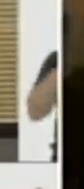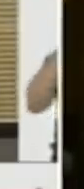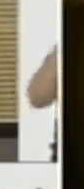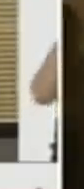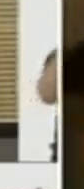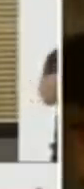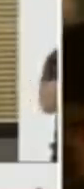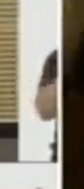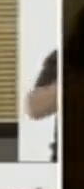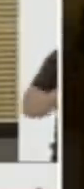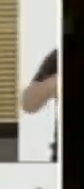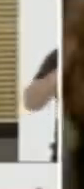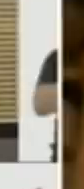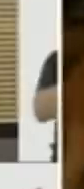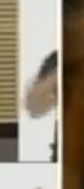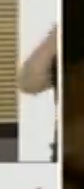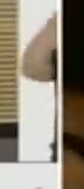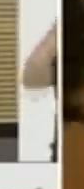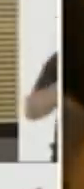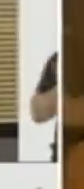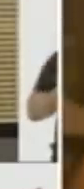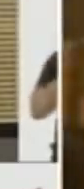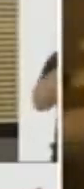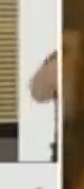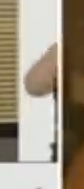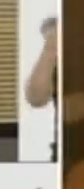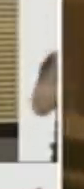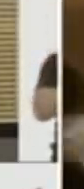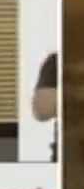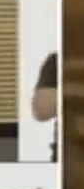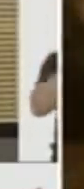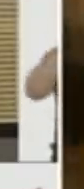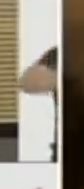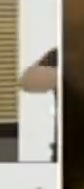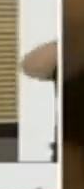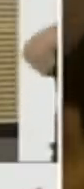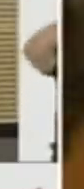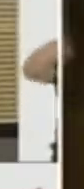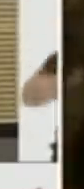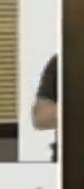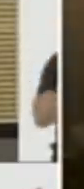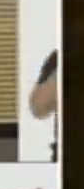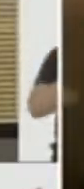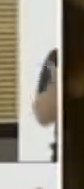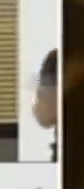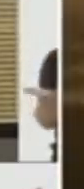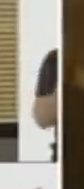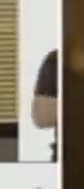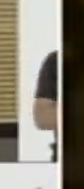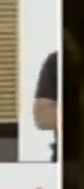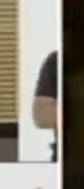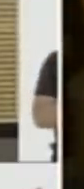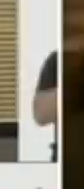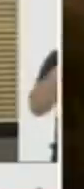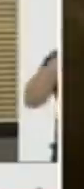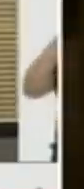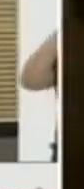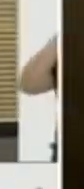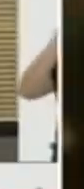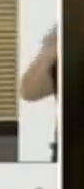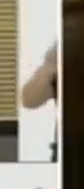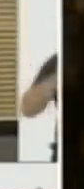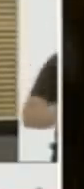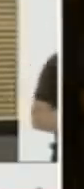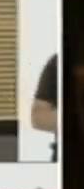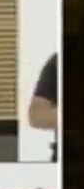a las 8 30 de la mañana también estuvo agendada la sesión de la junta de portavoces reunión clave para determinar el proceso del día en el pleno que ha